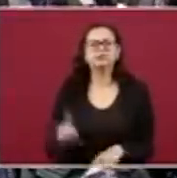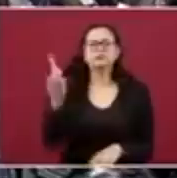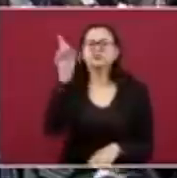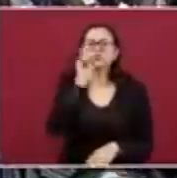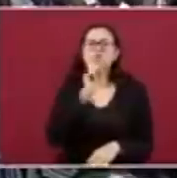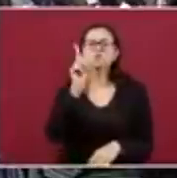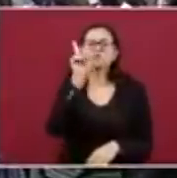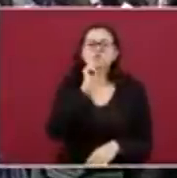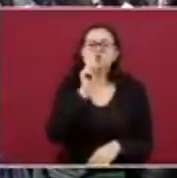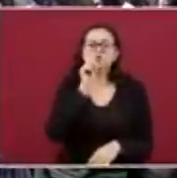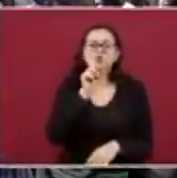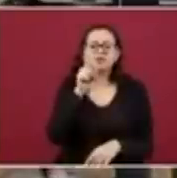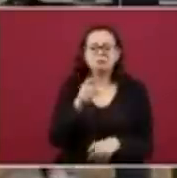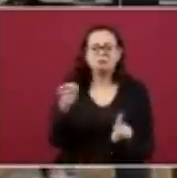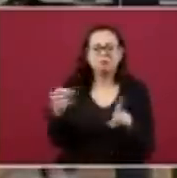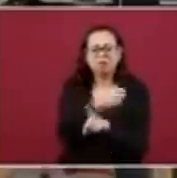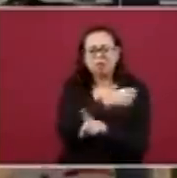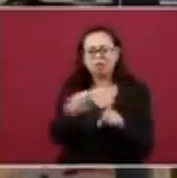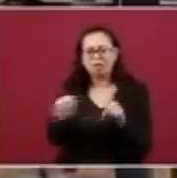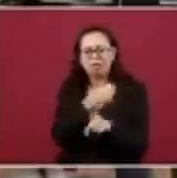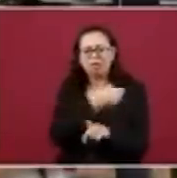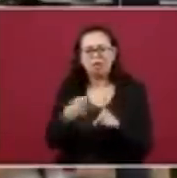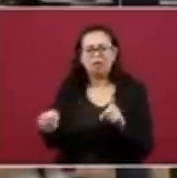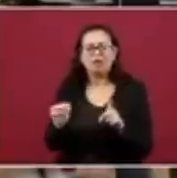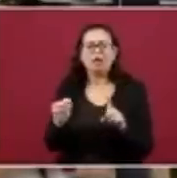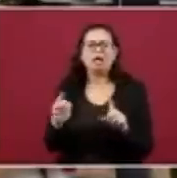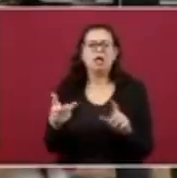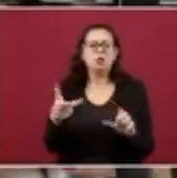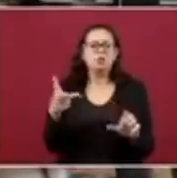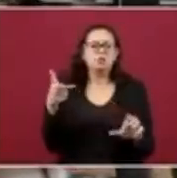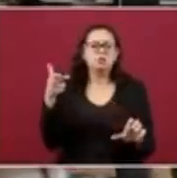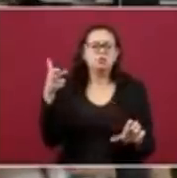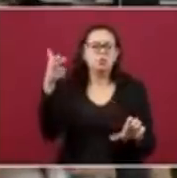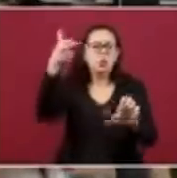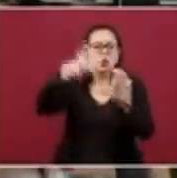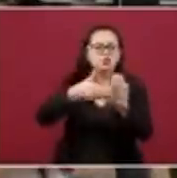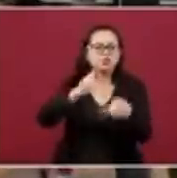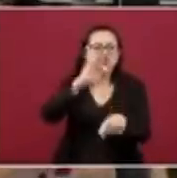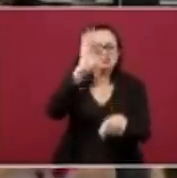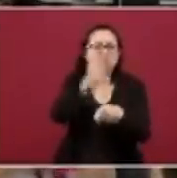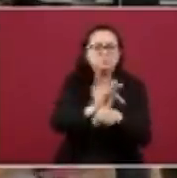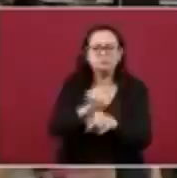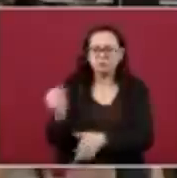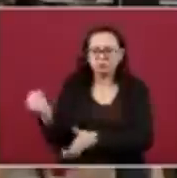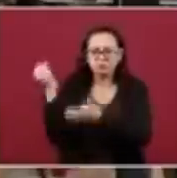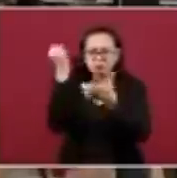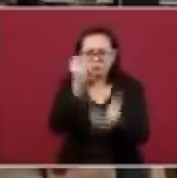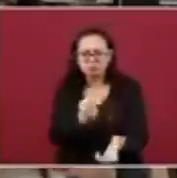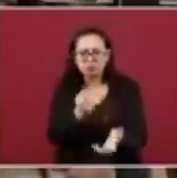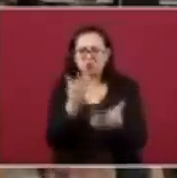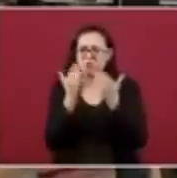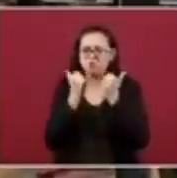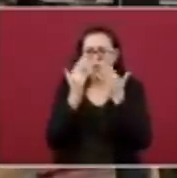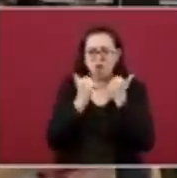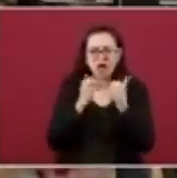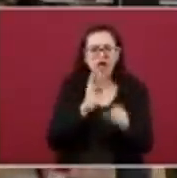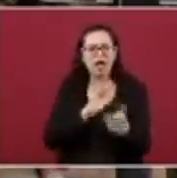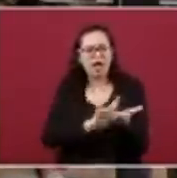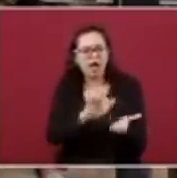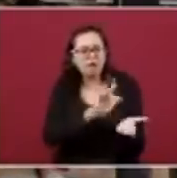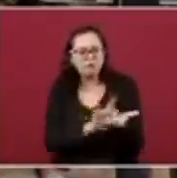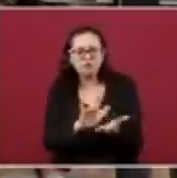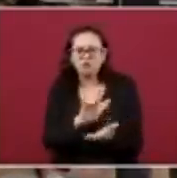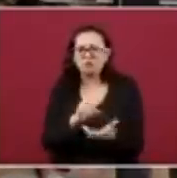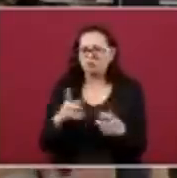en situación de violencia? Porque los recursos federales no están llegando. ¿Hay alguna razón en particular para frenar esta